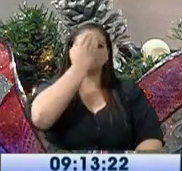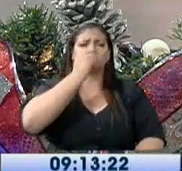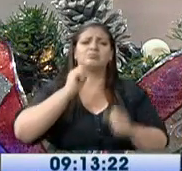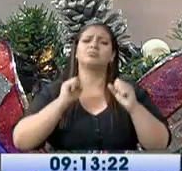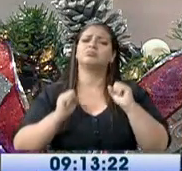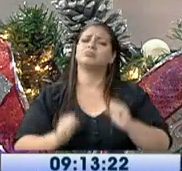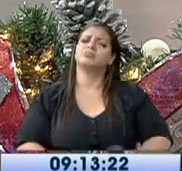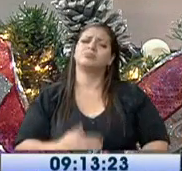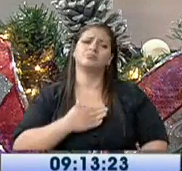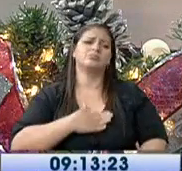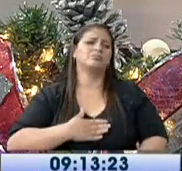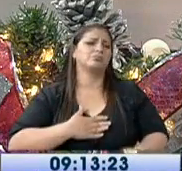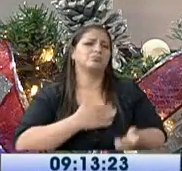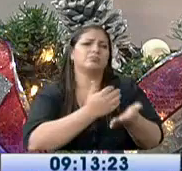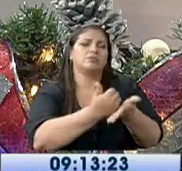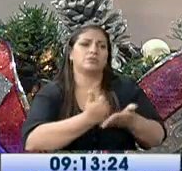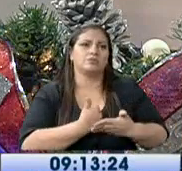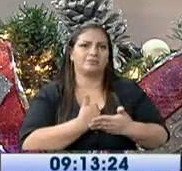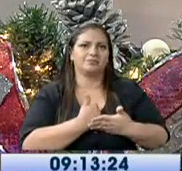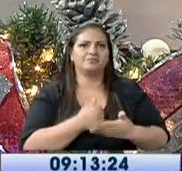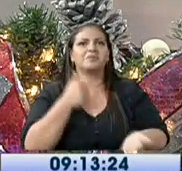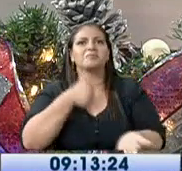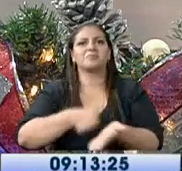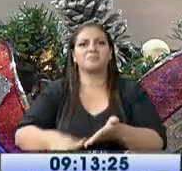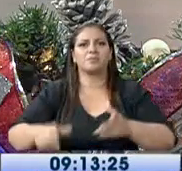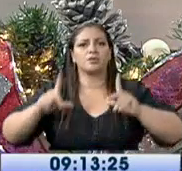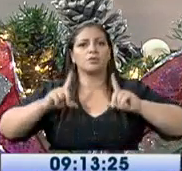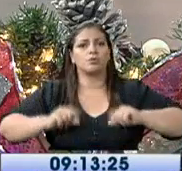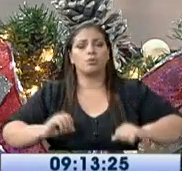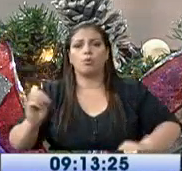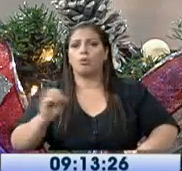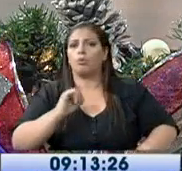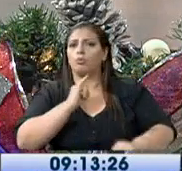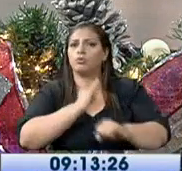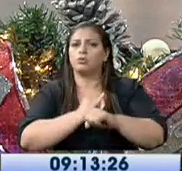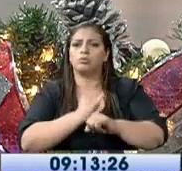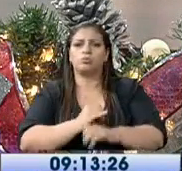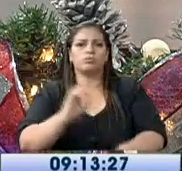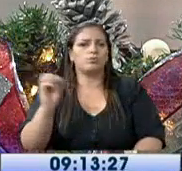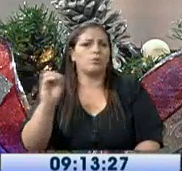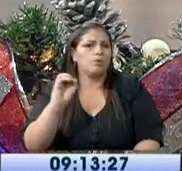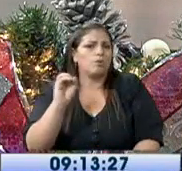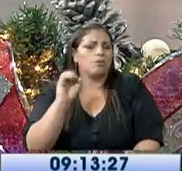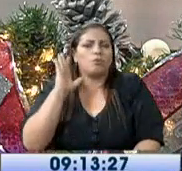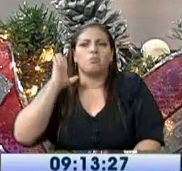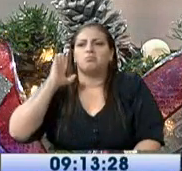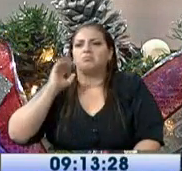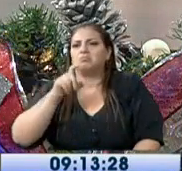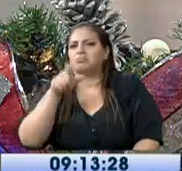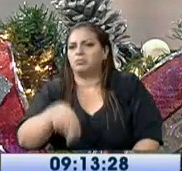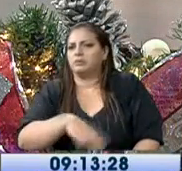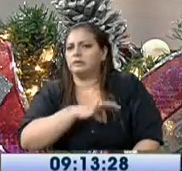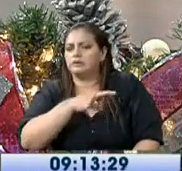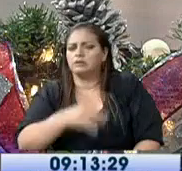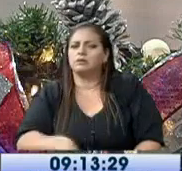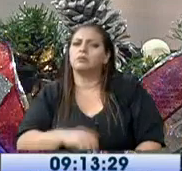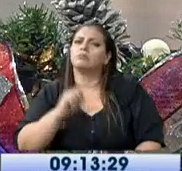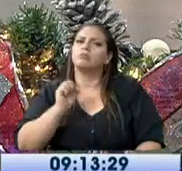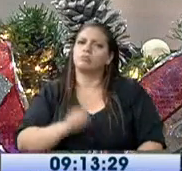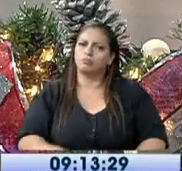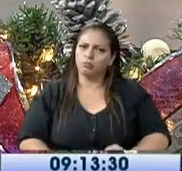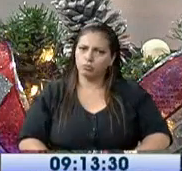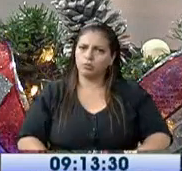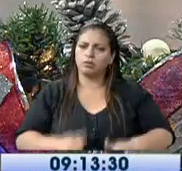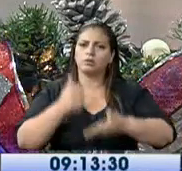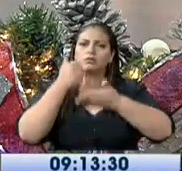espera la asistencia del Ministerio de Salud o de alguna persona o alguna entidad que sea especializada en la